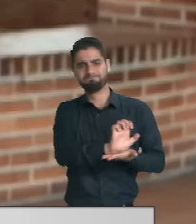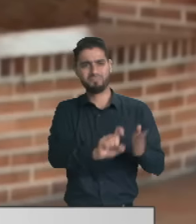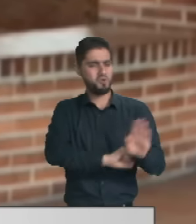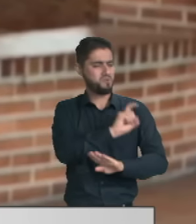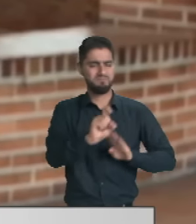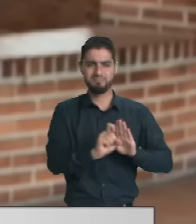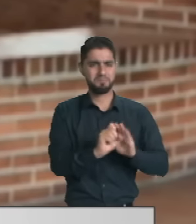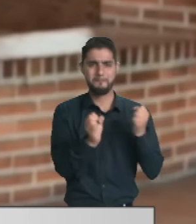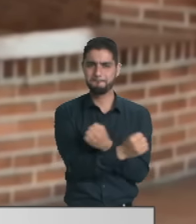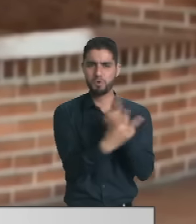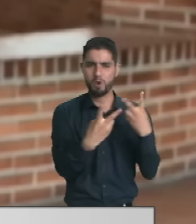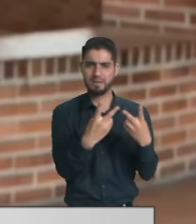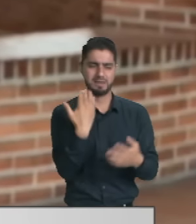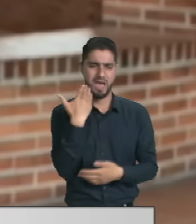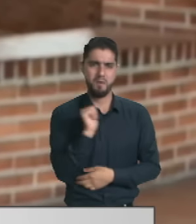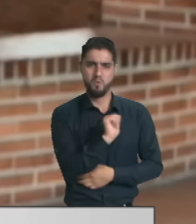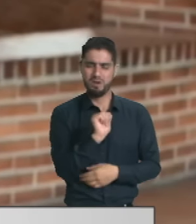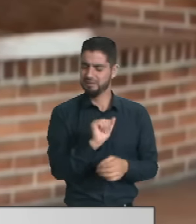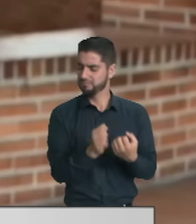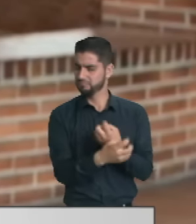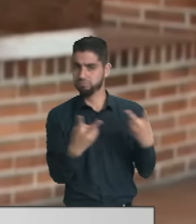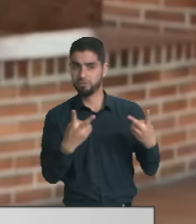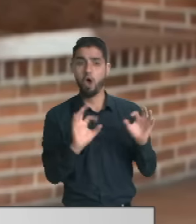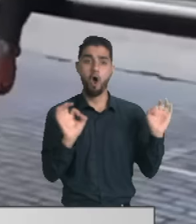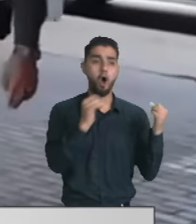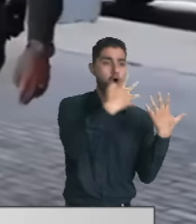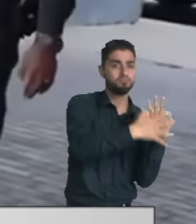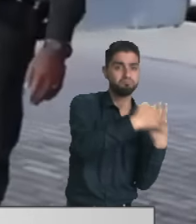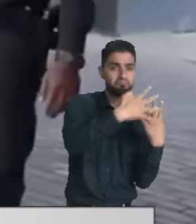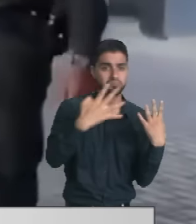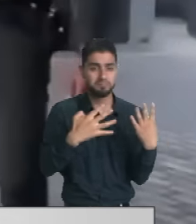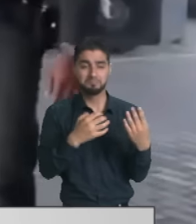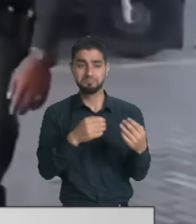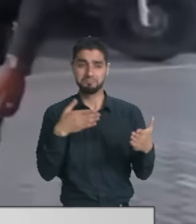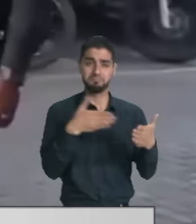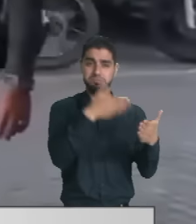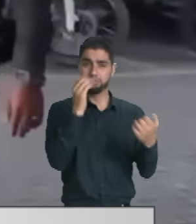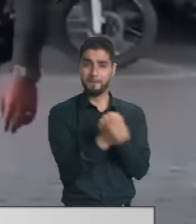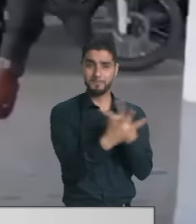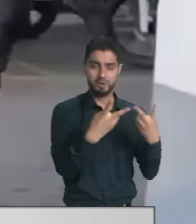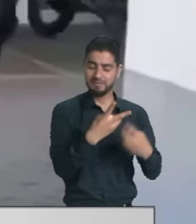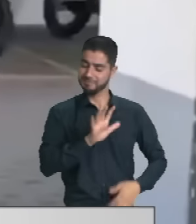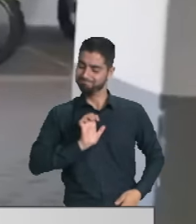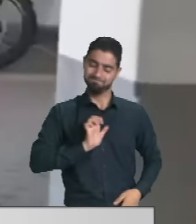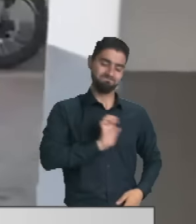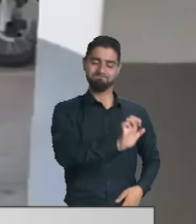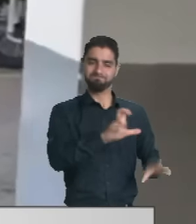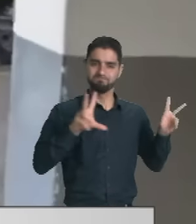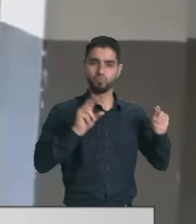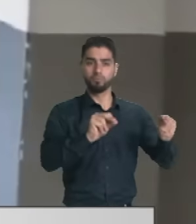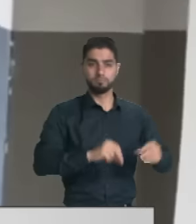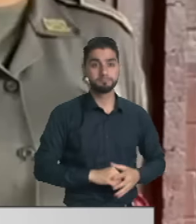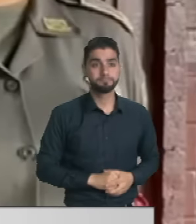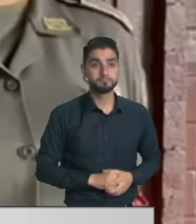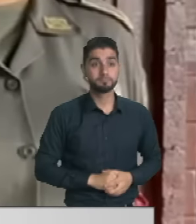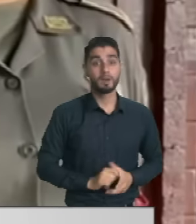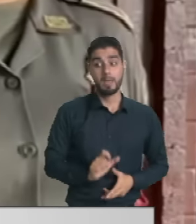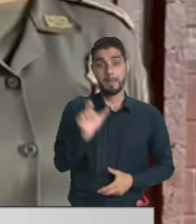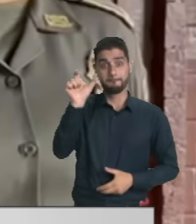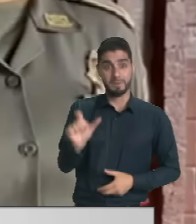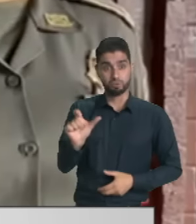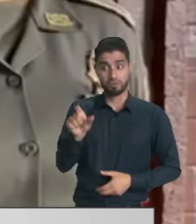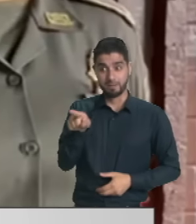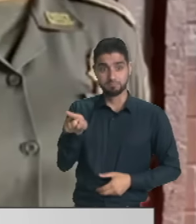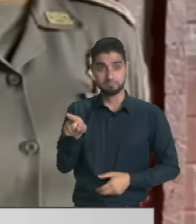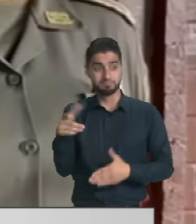violencia contra las mujeres y la población LGBTI en el departamento. Al agresor, un juez ya le dictó medida de aseguramiento. Tanto